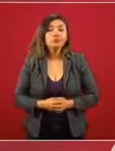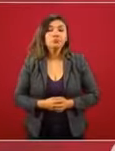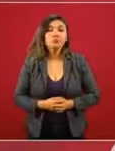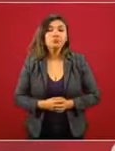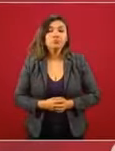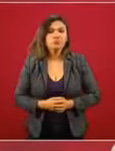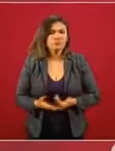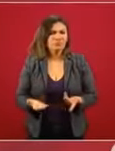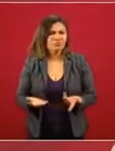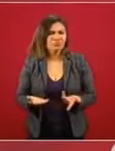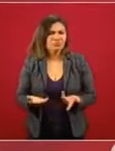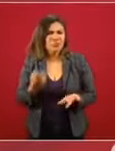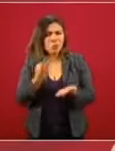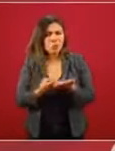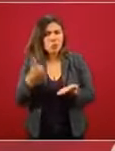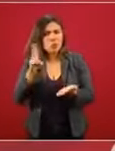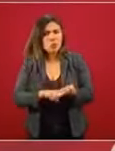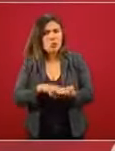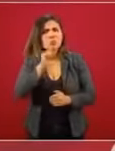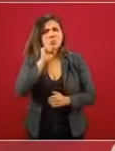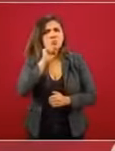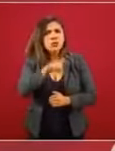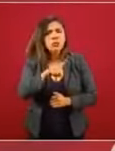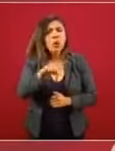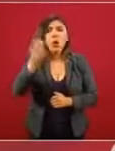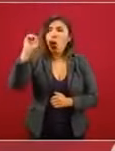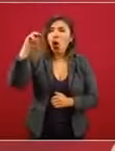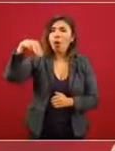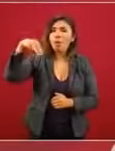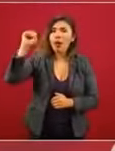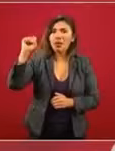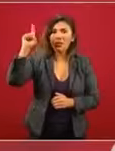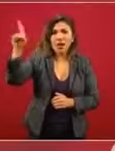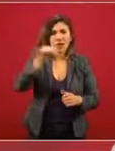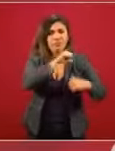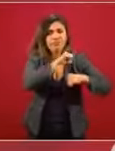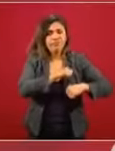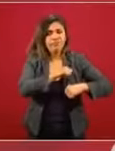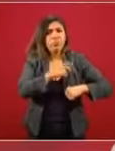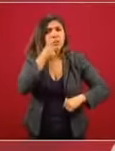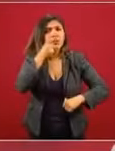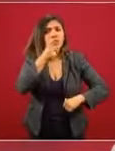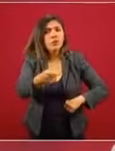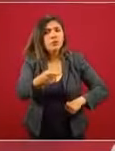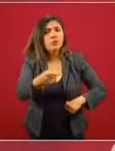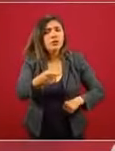cuando al mismo tiempo la Organización Mundial de la Salud lo está